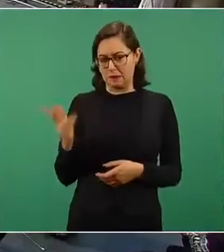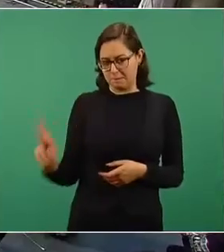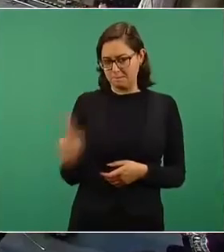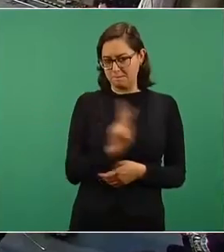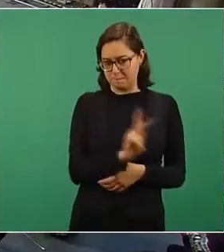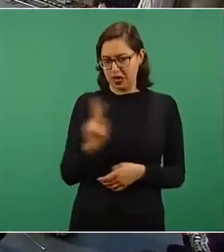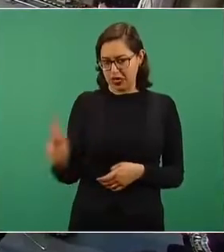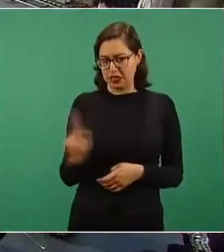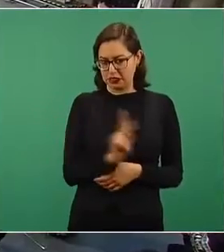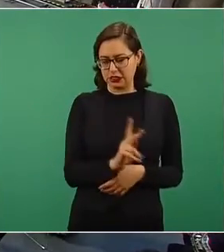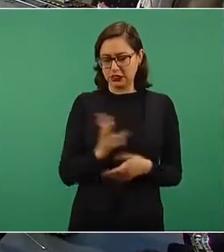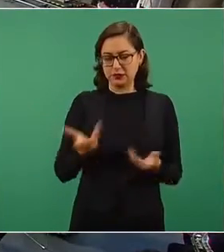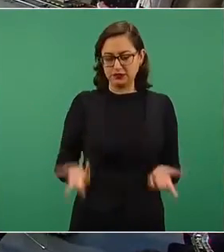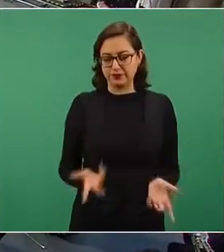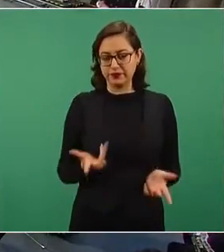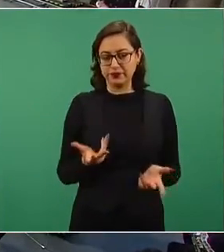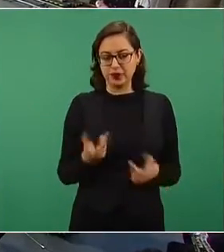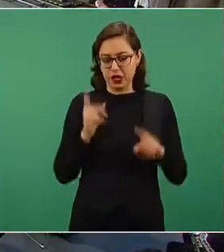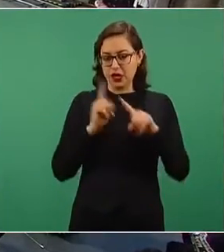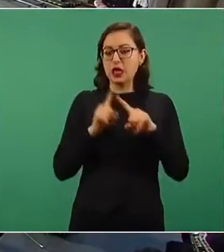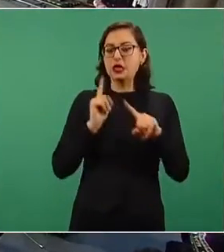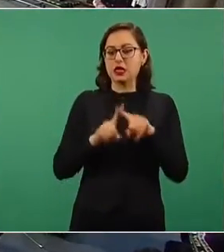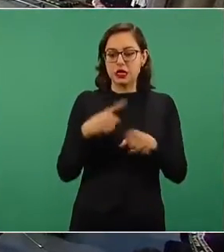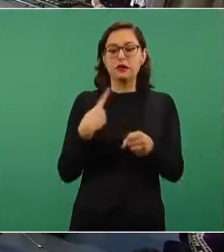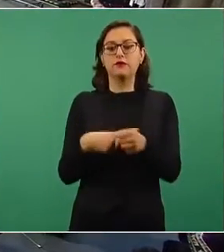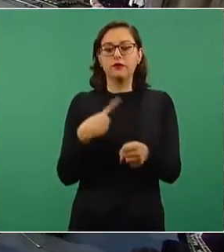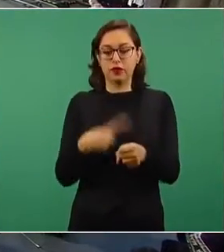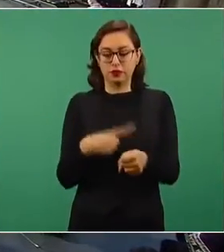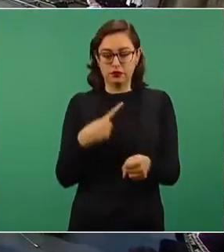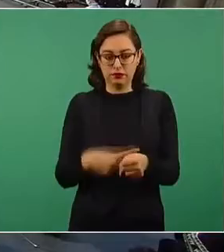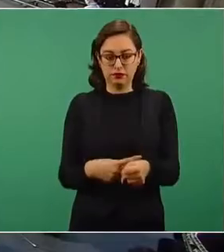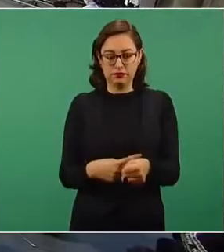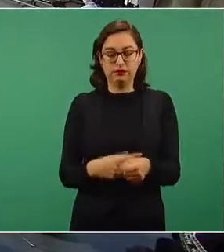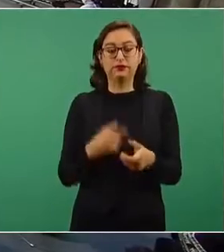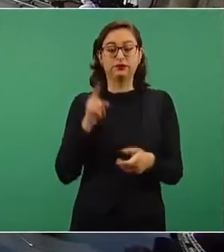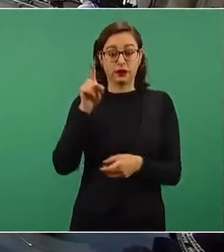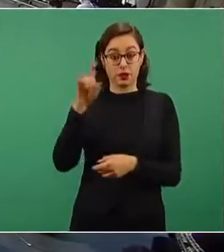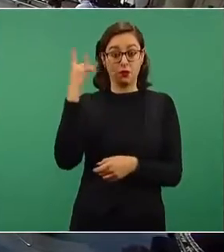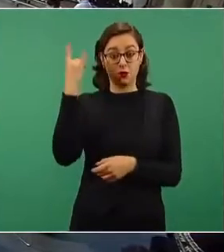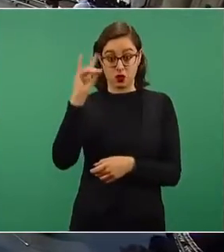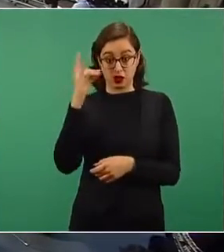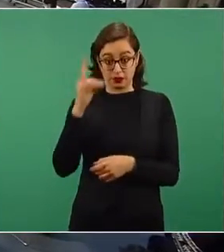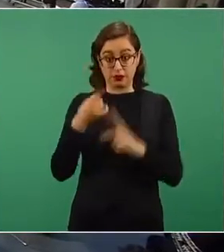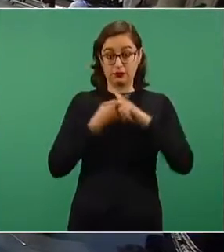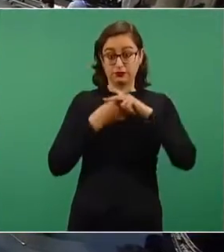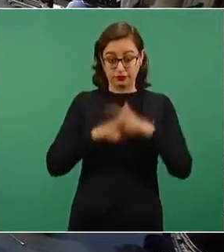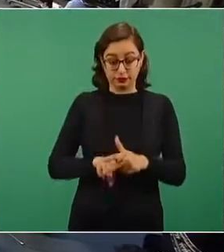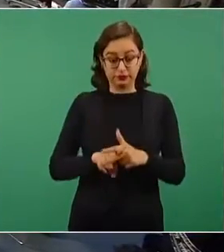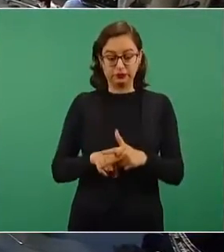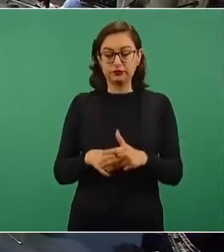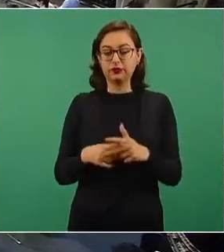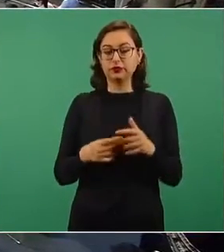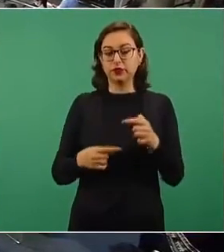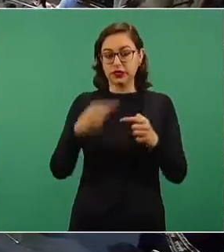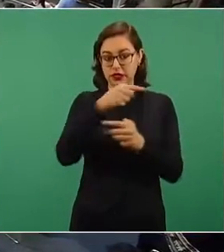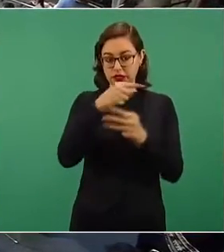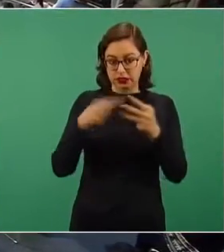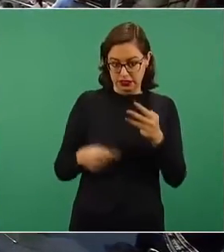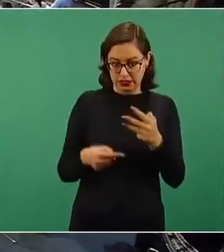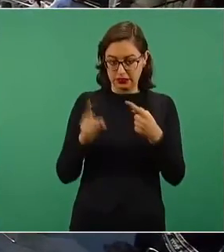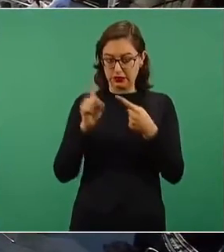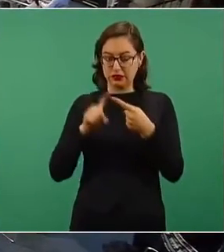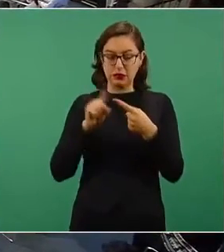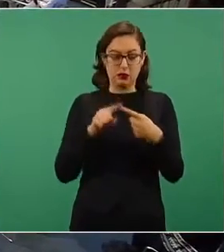primero quiénes estaban. Nosotros aplicamos una estrategia en Bolivia en tres pilares: uno, la